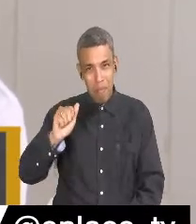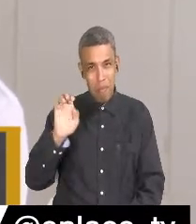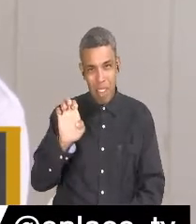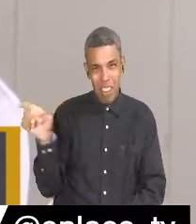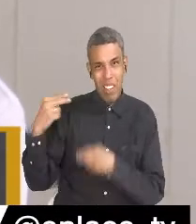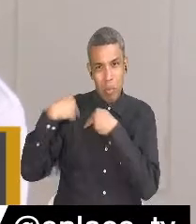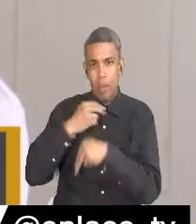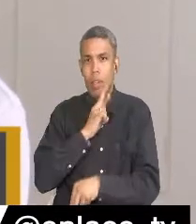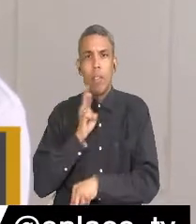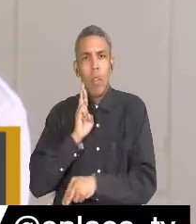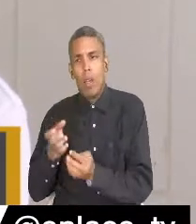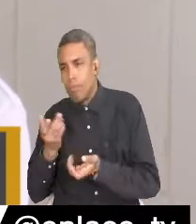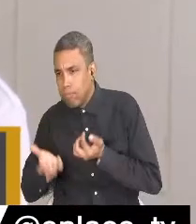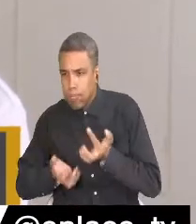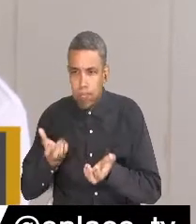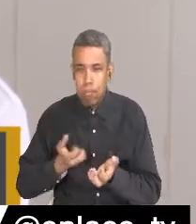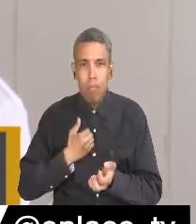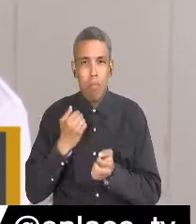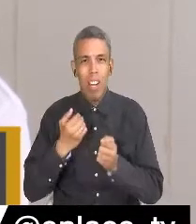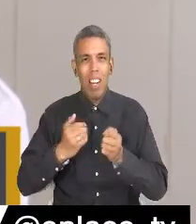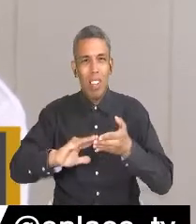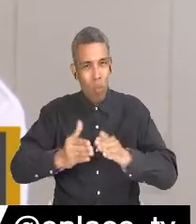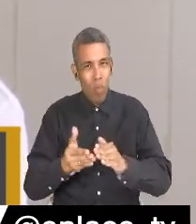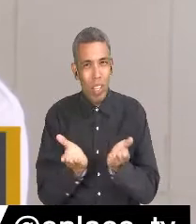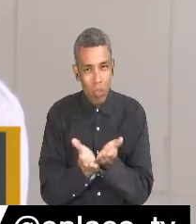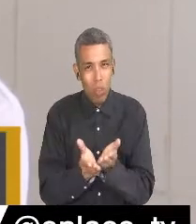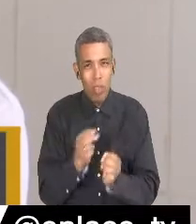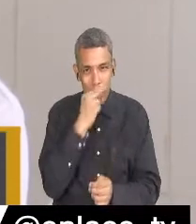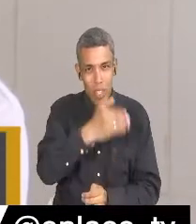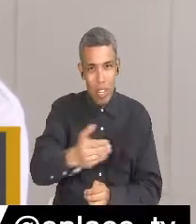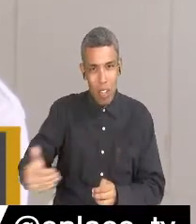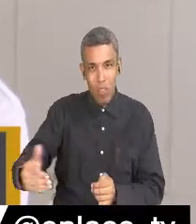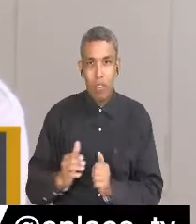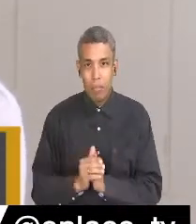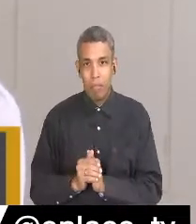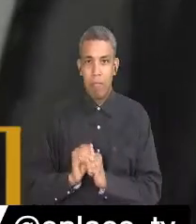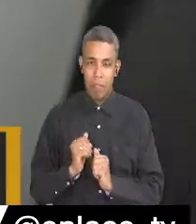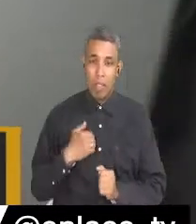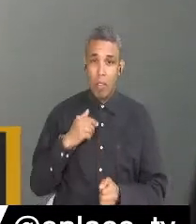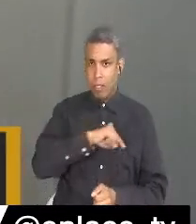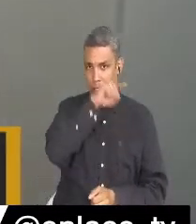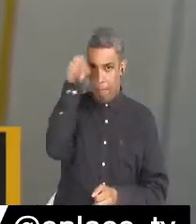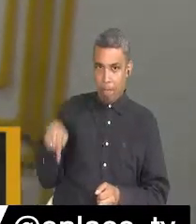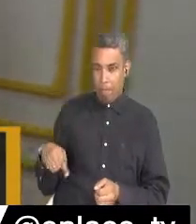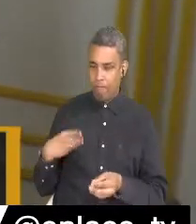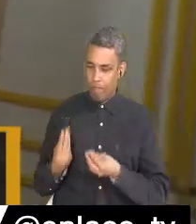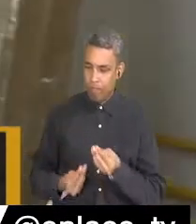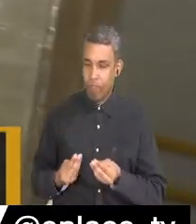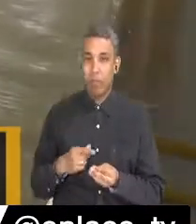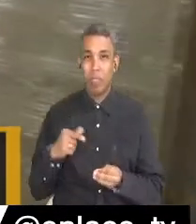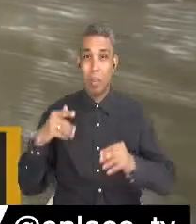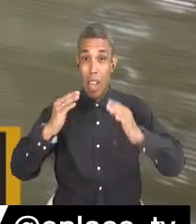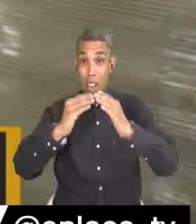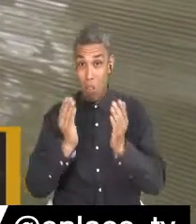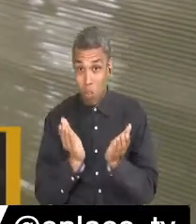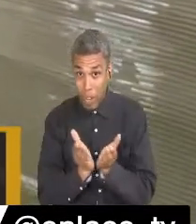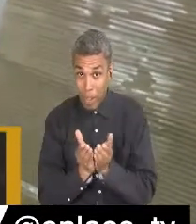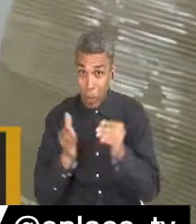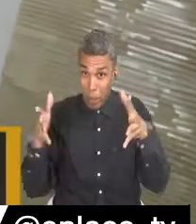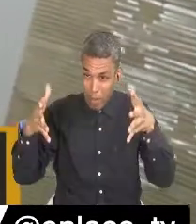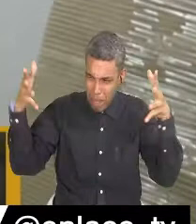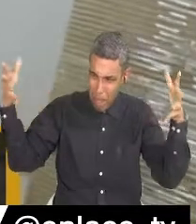era el comedor y la cocina del megacolegio. ¿Cuál es la idea? Es que pasemos de